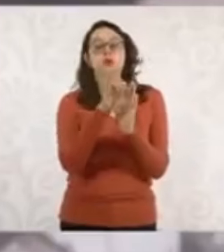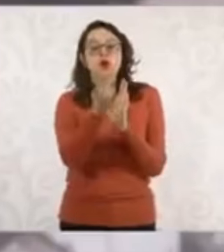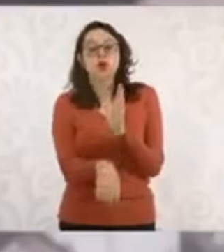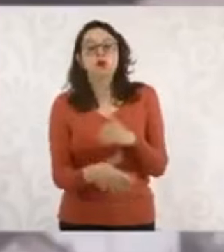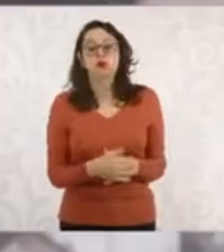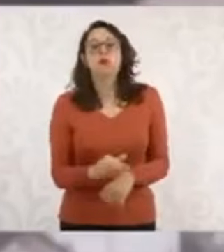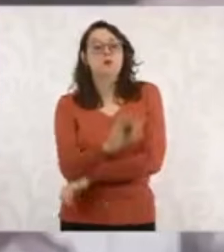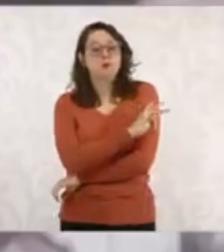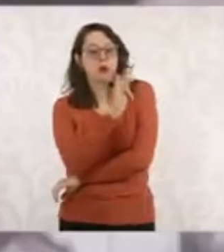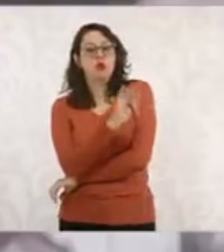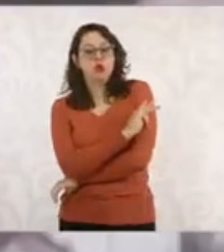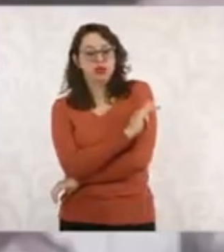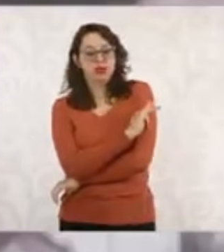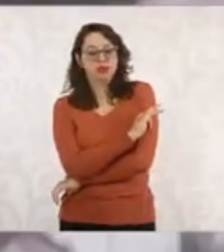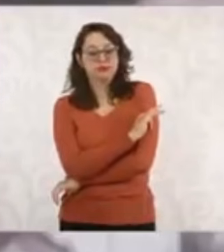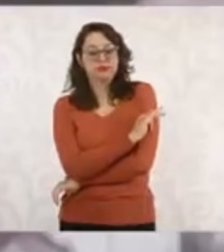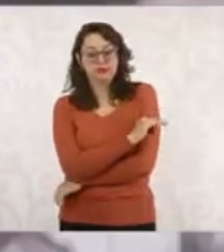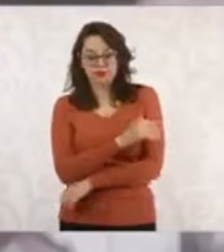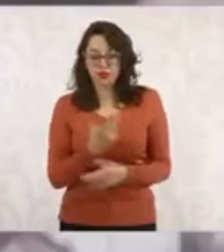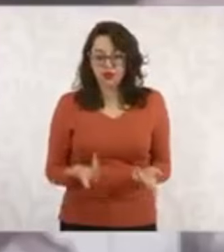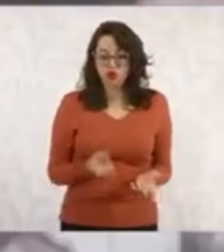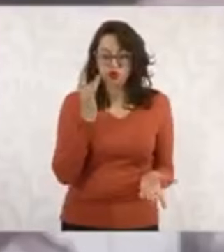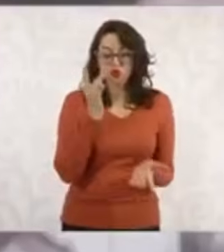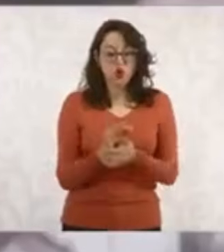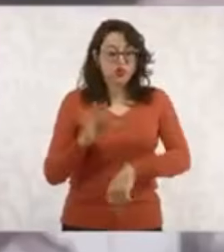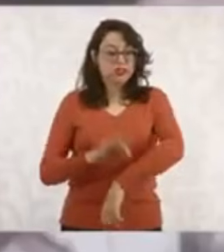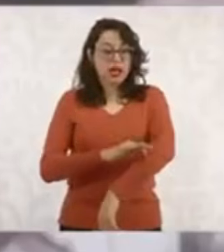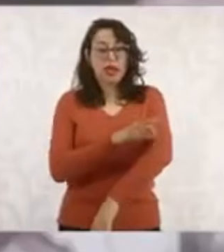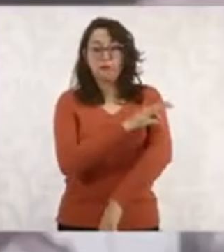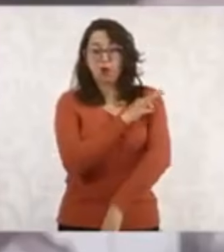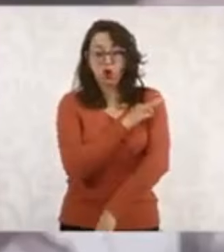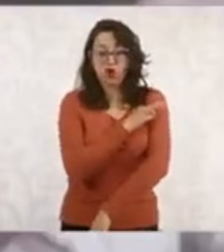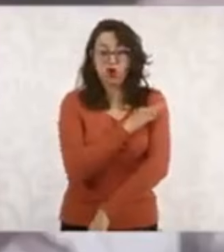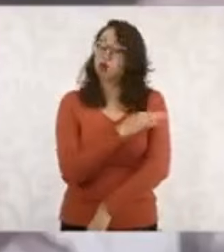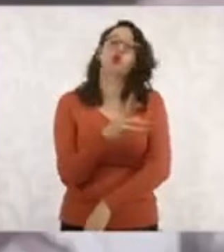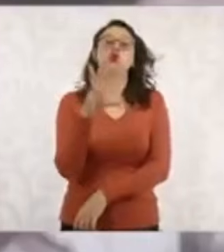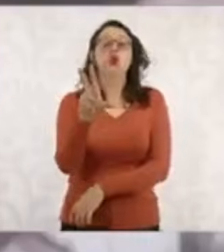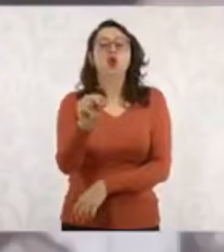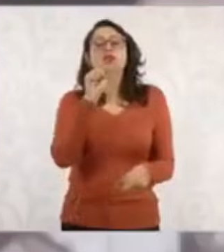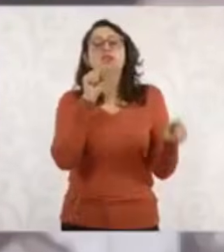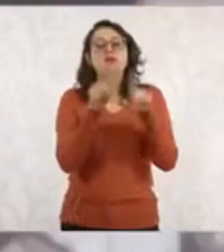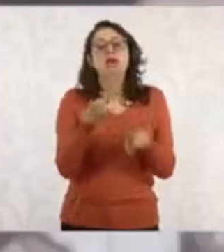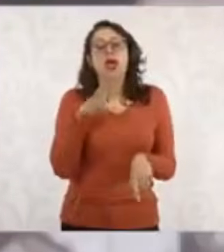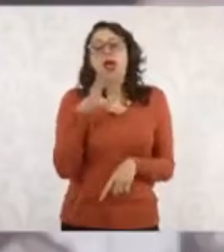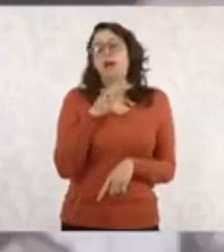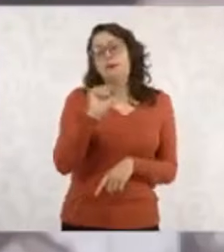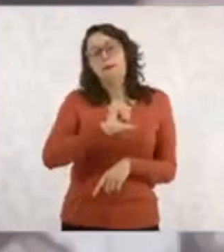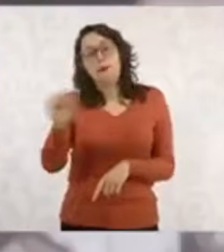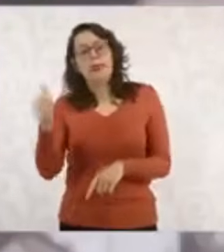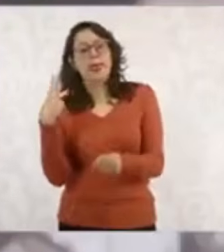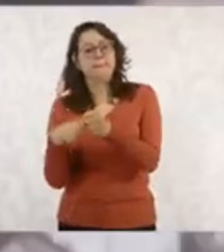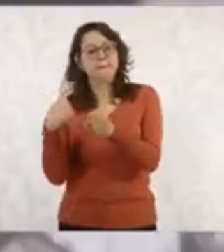de vacunas que tenemos, no nada más para sarampión, sino que tenemos un esquema de vacunación para muchas